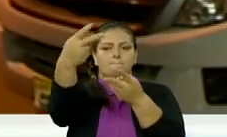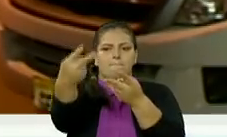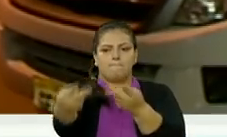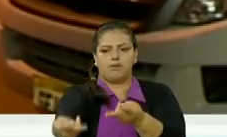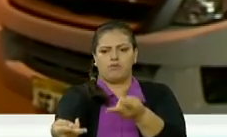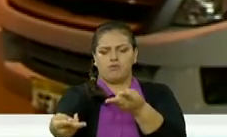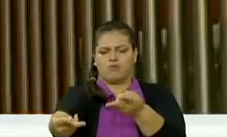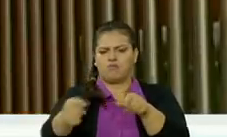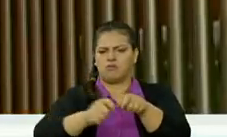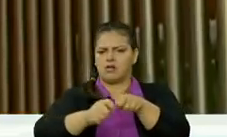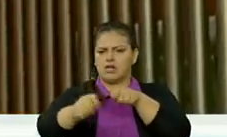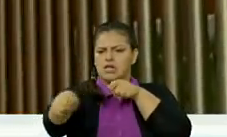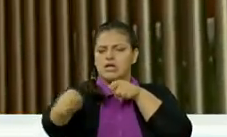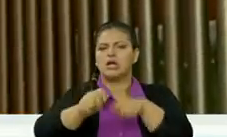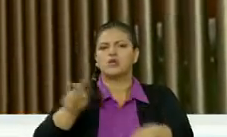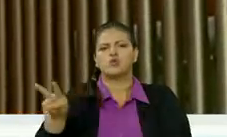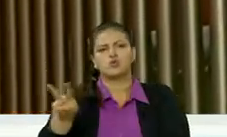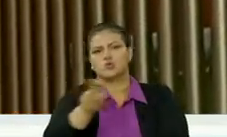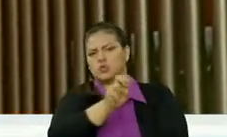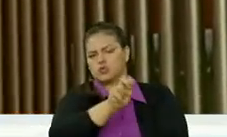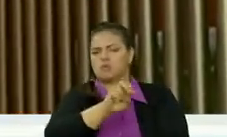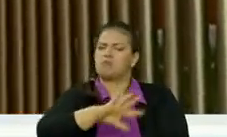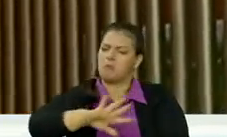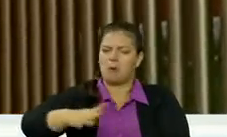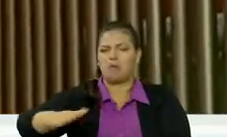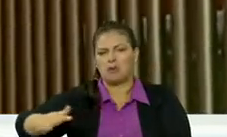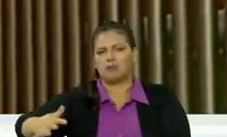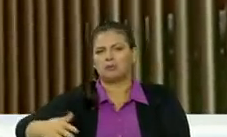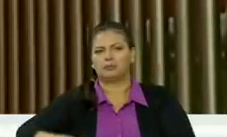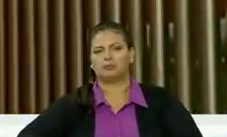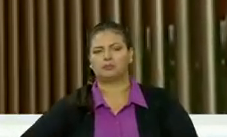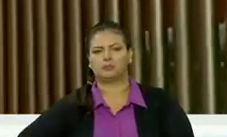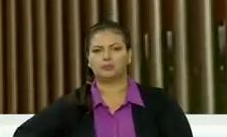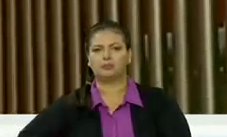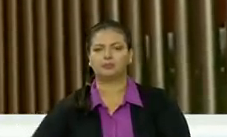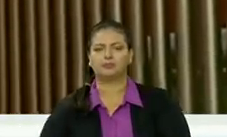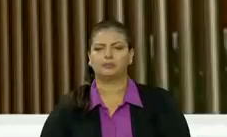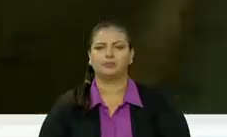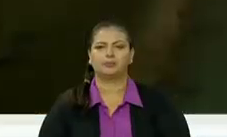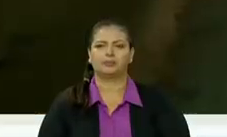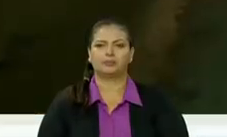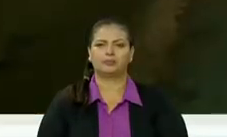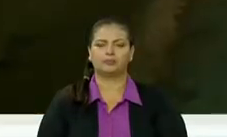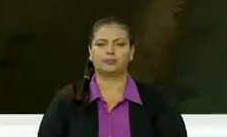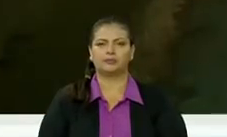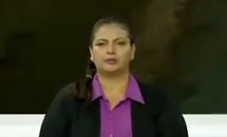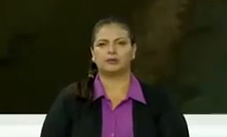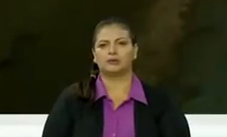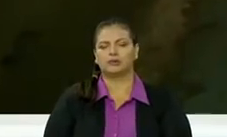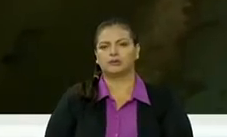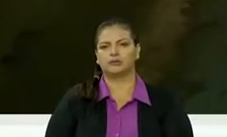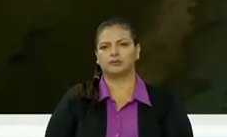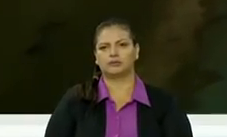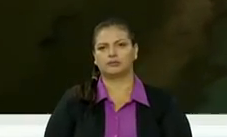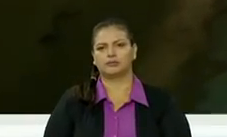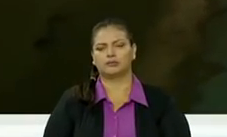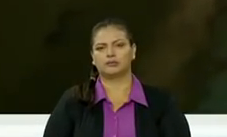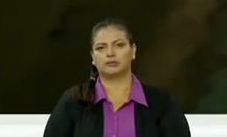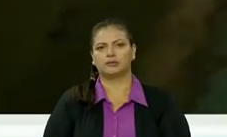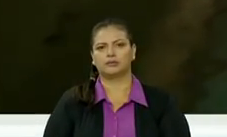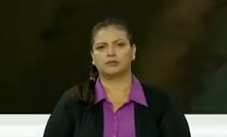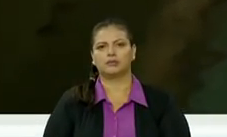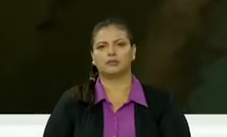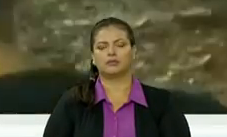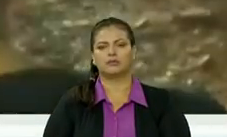fallecida aproximadamente a unos 200 metros de donde estaba el primer cuerpo. Tras percatarse